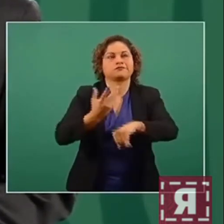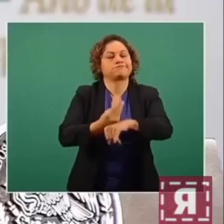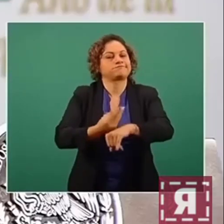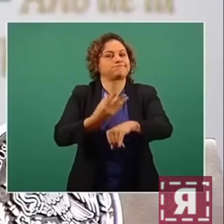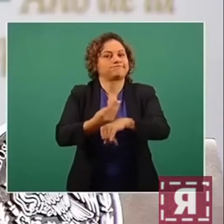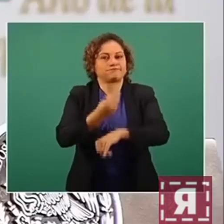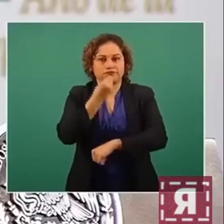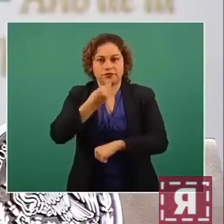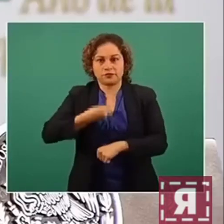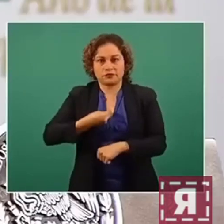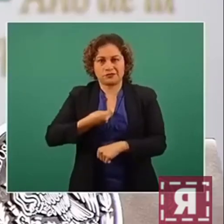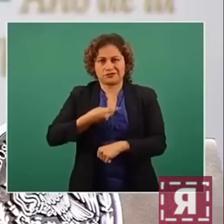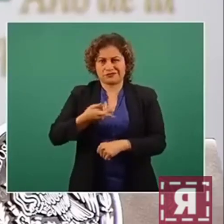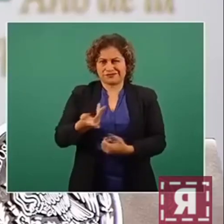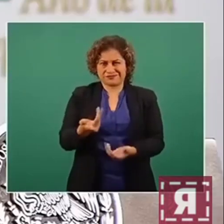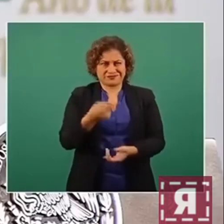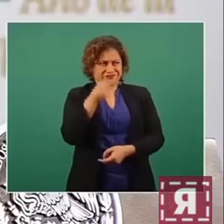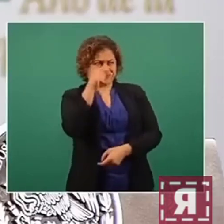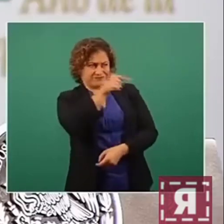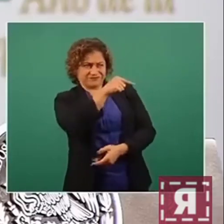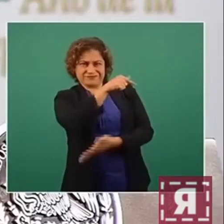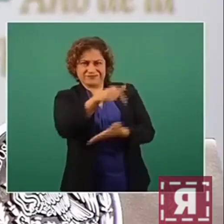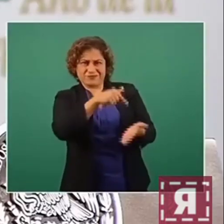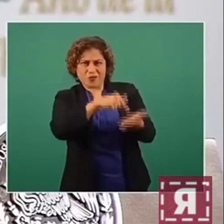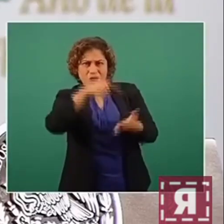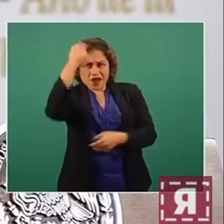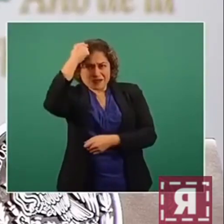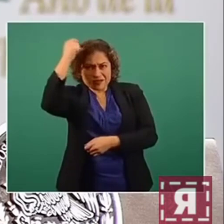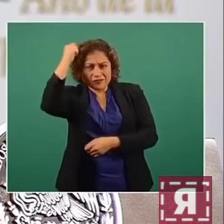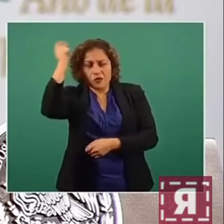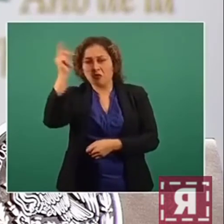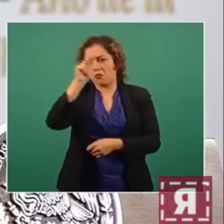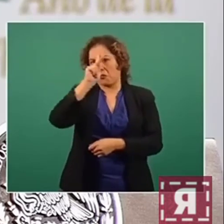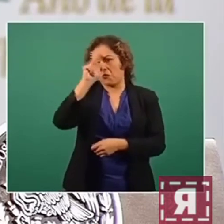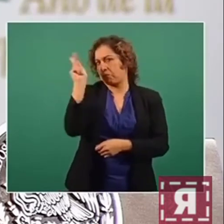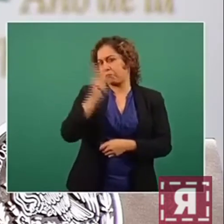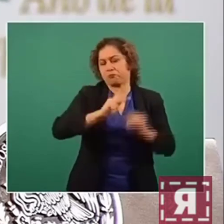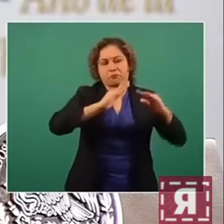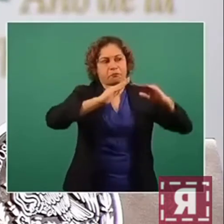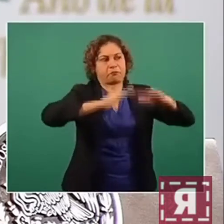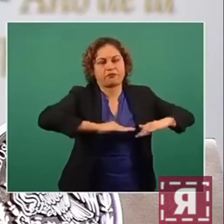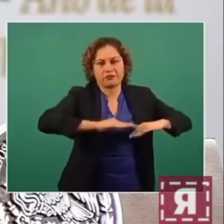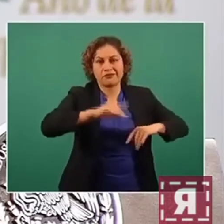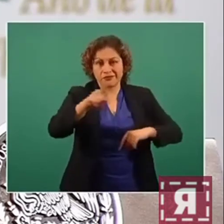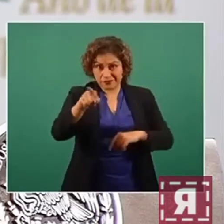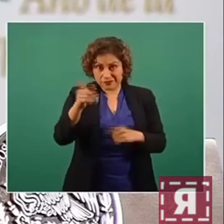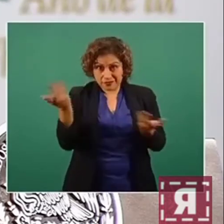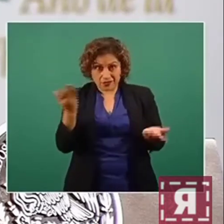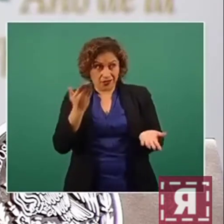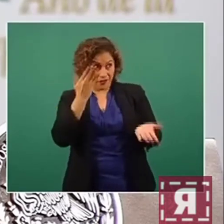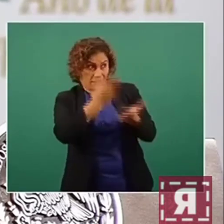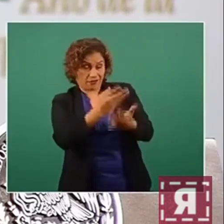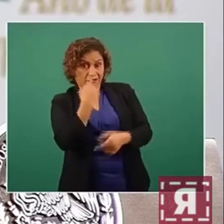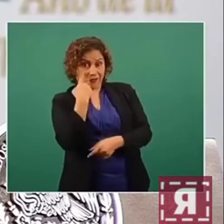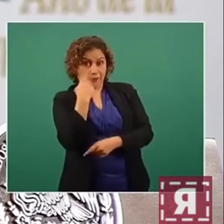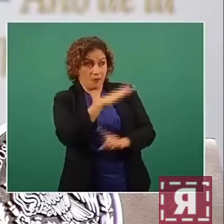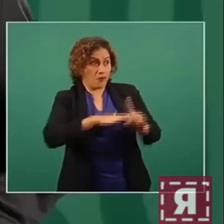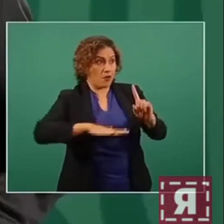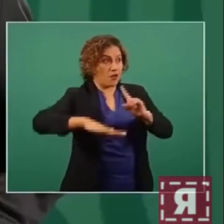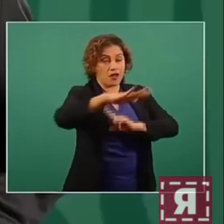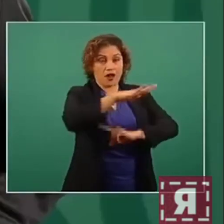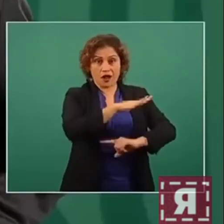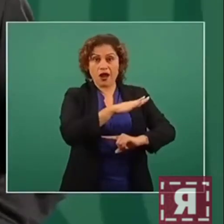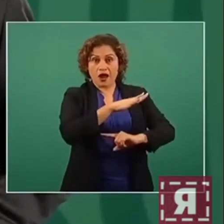Texcoco, se dan cuenta de cómo constantemente hay hundimientos